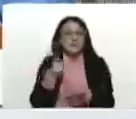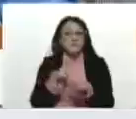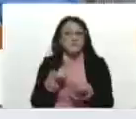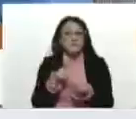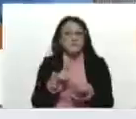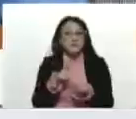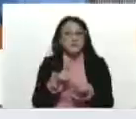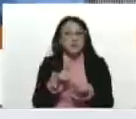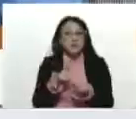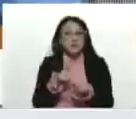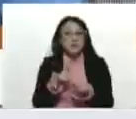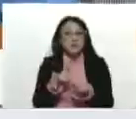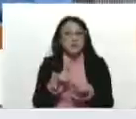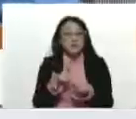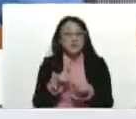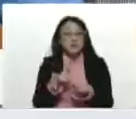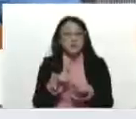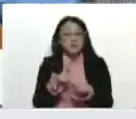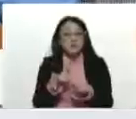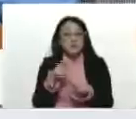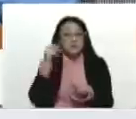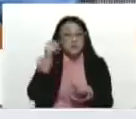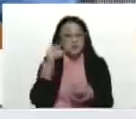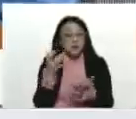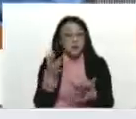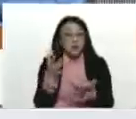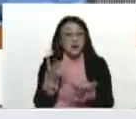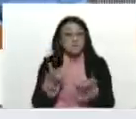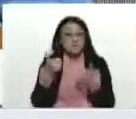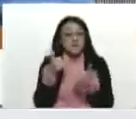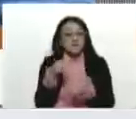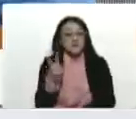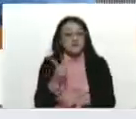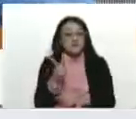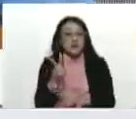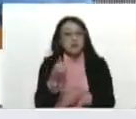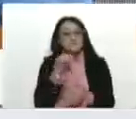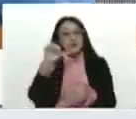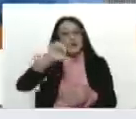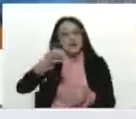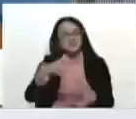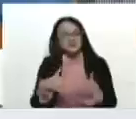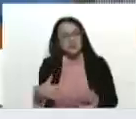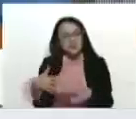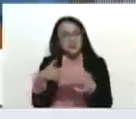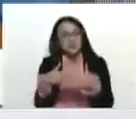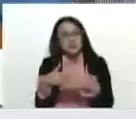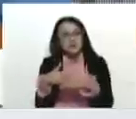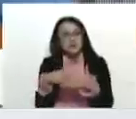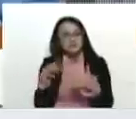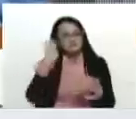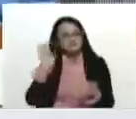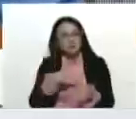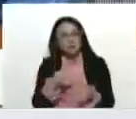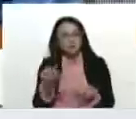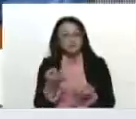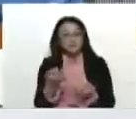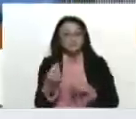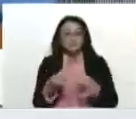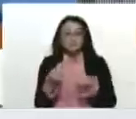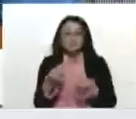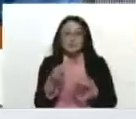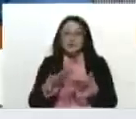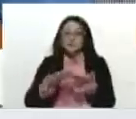le va mal a Estados Unidos que consumir neto es petróleo importador neto de petróleo es suicida técnicamente suicida un absurdo Cómo se remedia eso Si hubiese